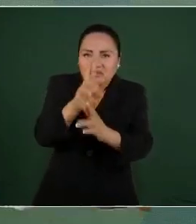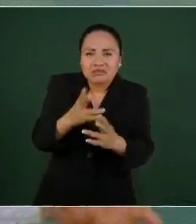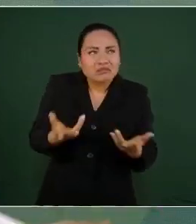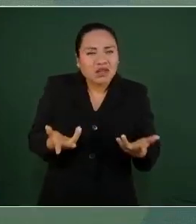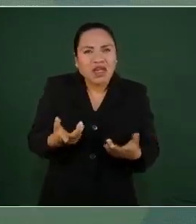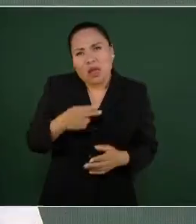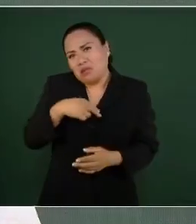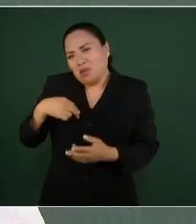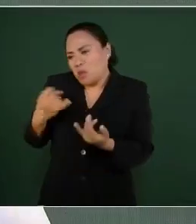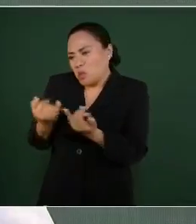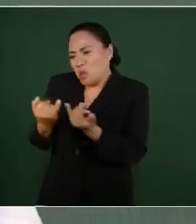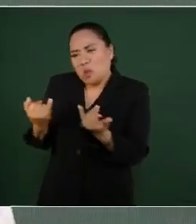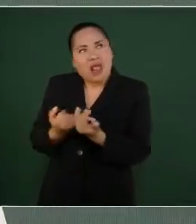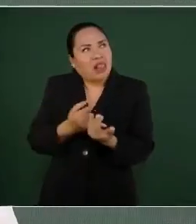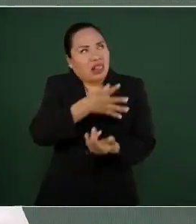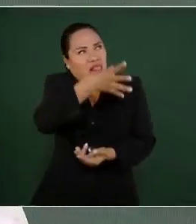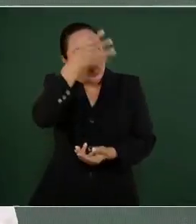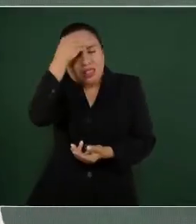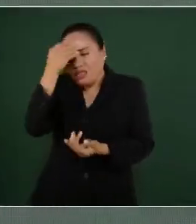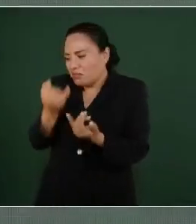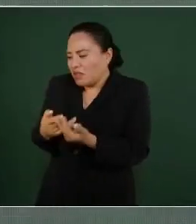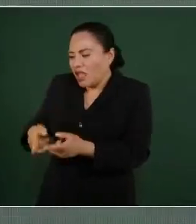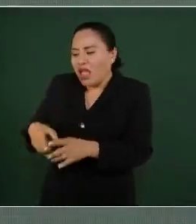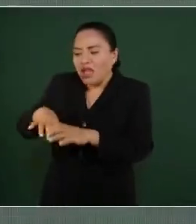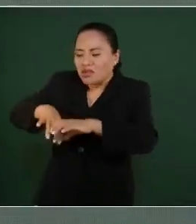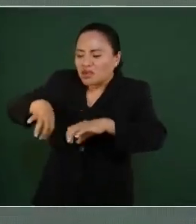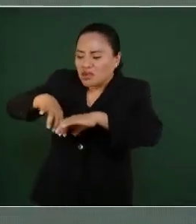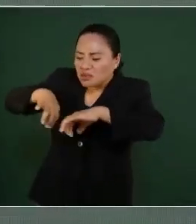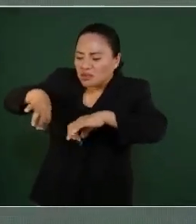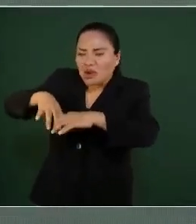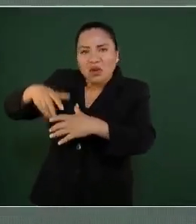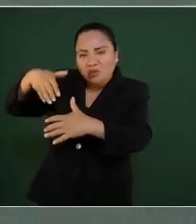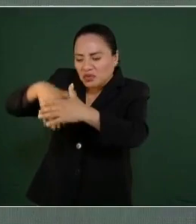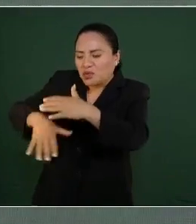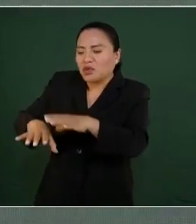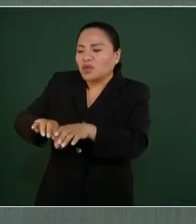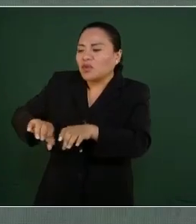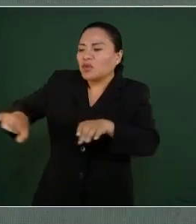pozo y sacar gasolina?